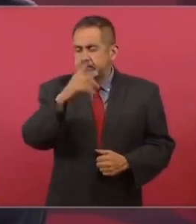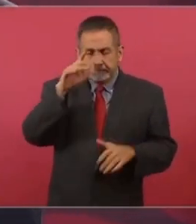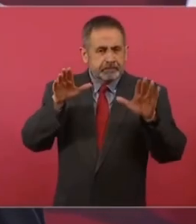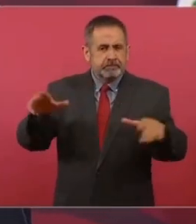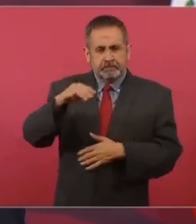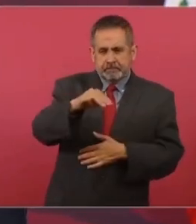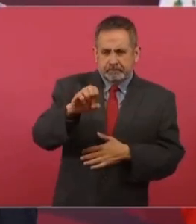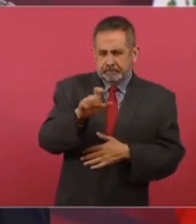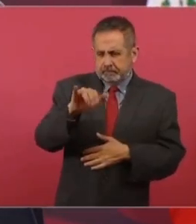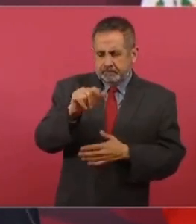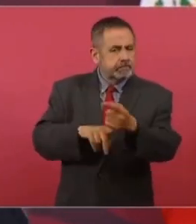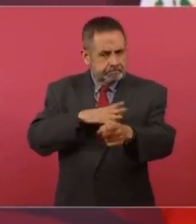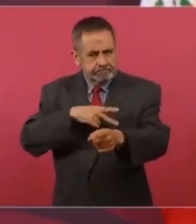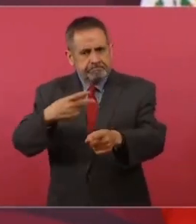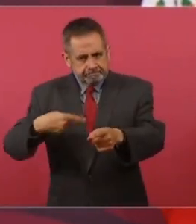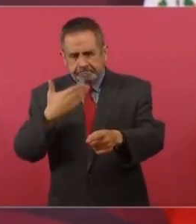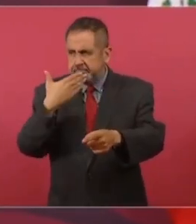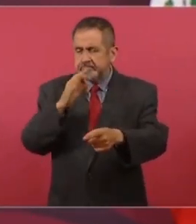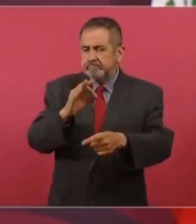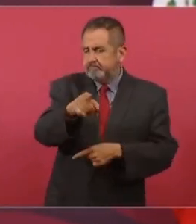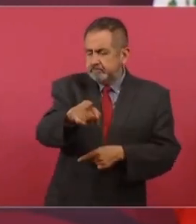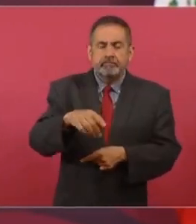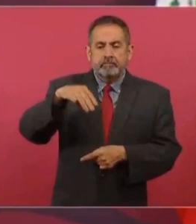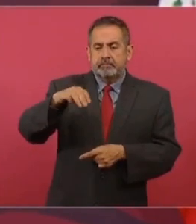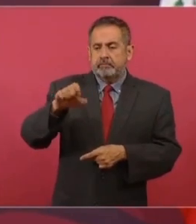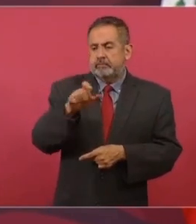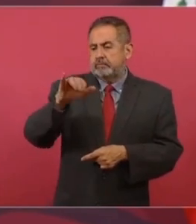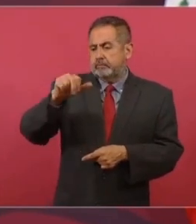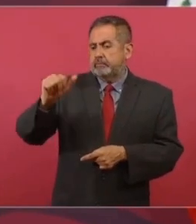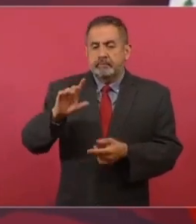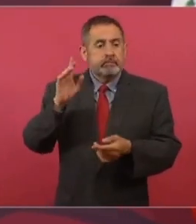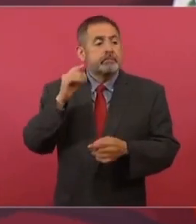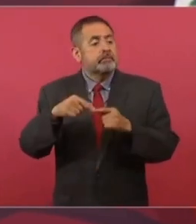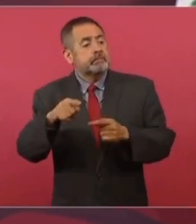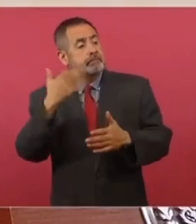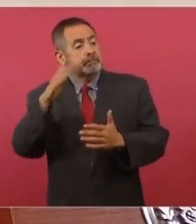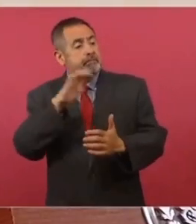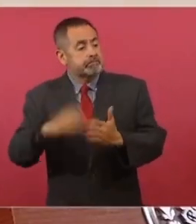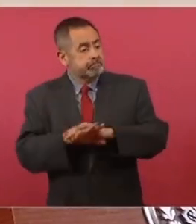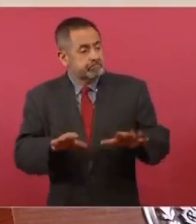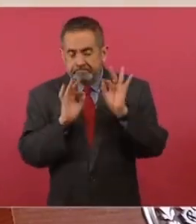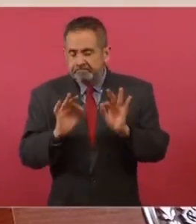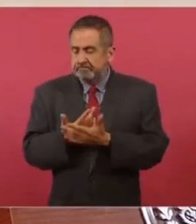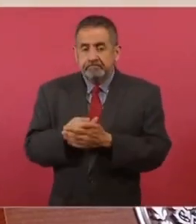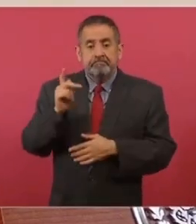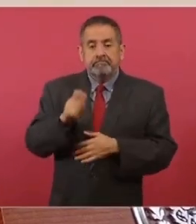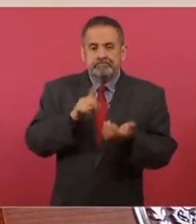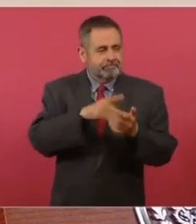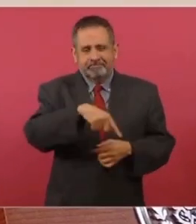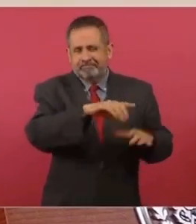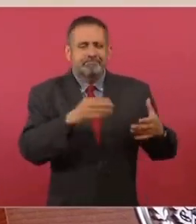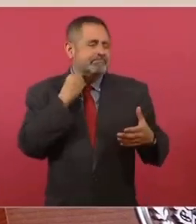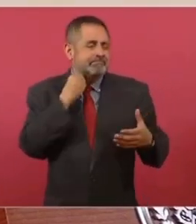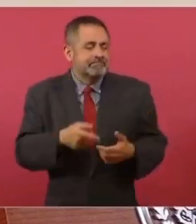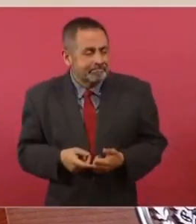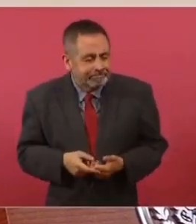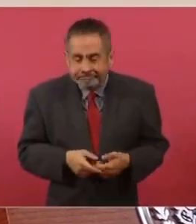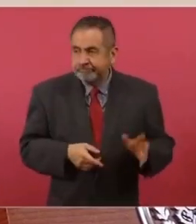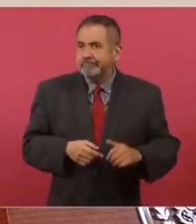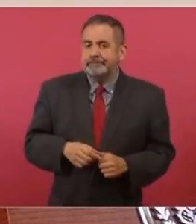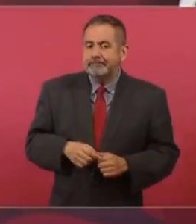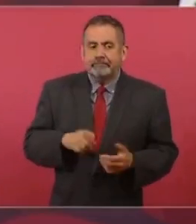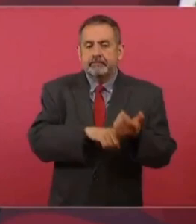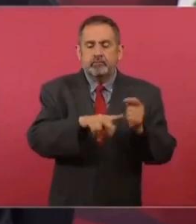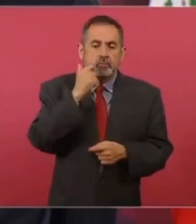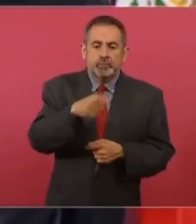estamos esperando, qué bueno que me lo preguntan. Estamos esperando ya que se venza el plazo, pero todo indica de que estos abogados